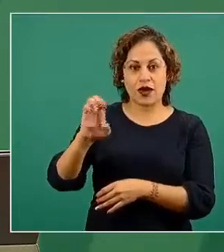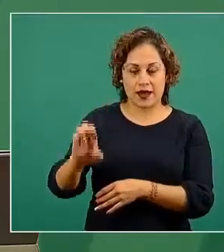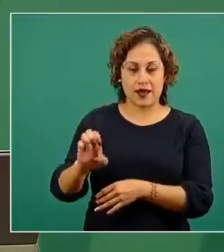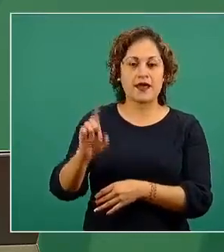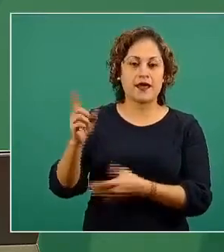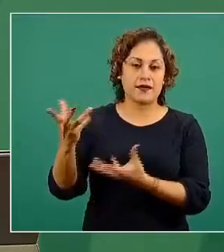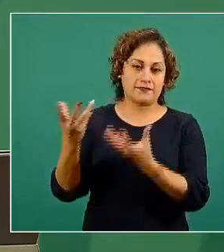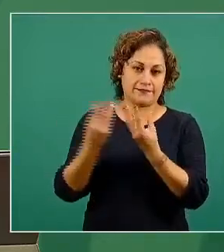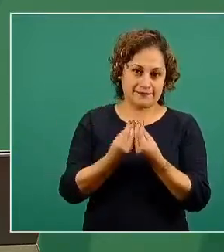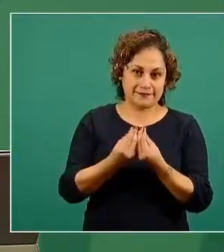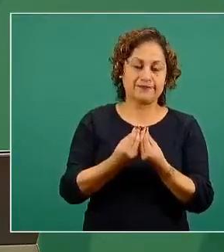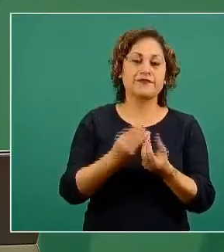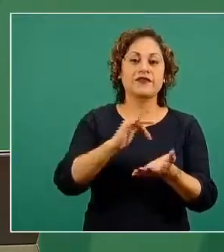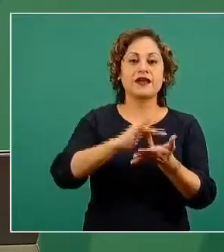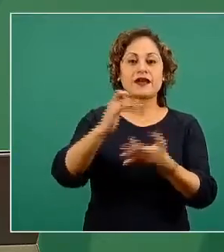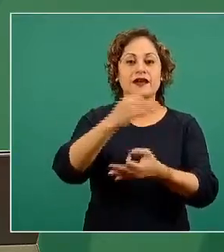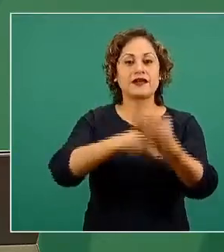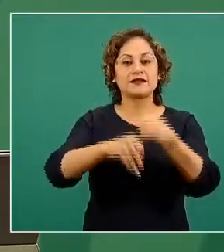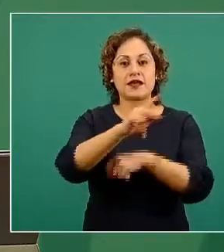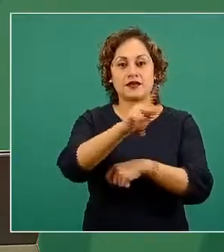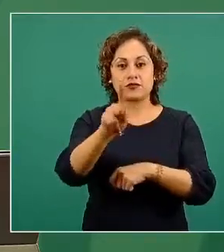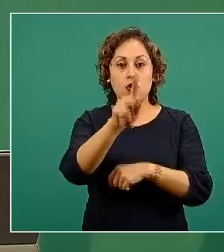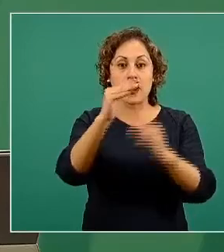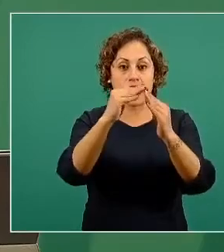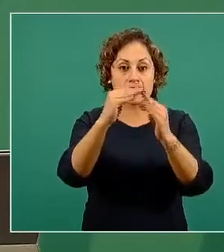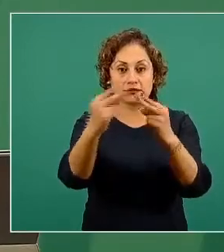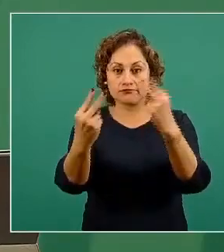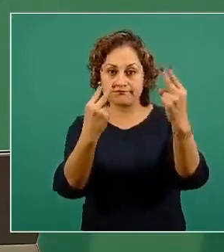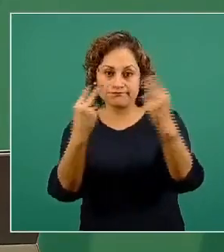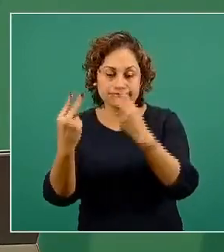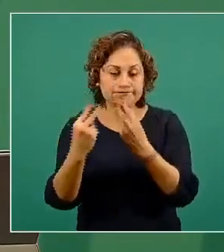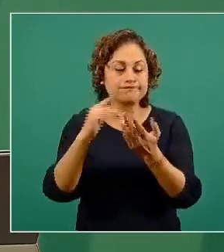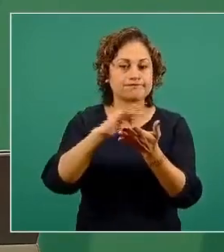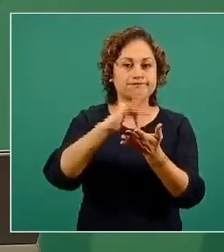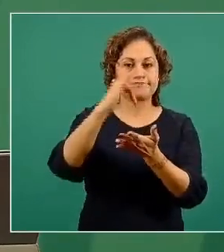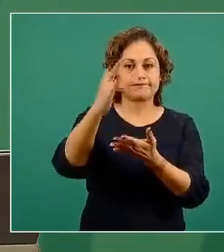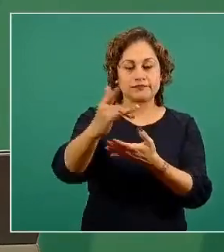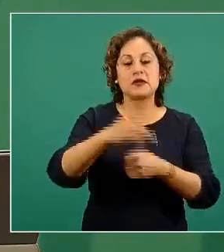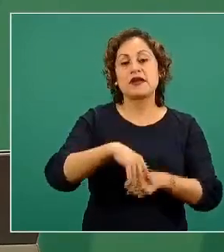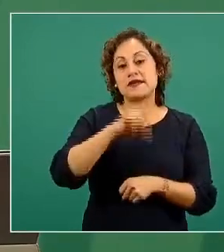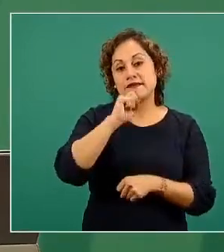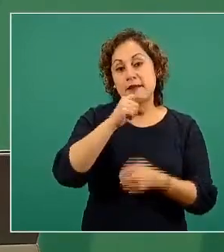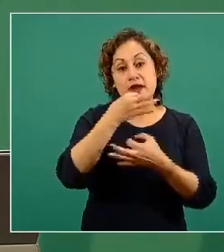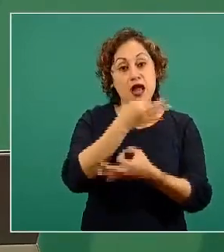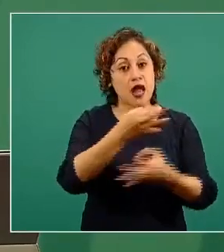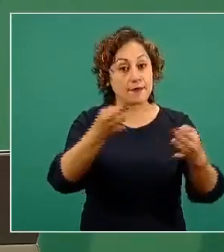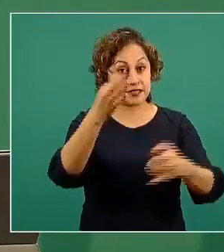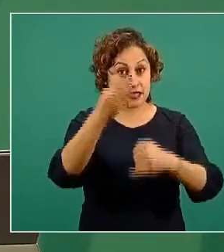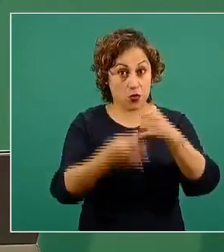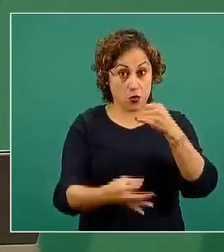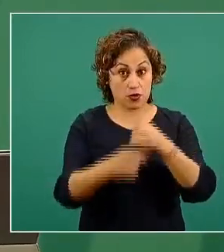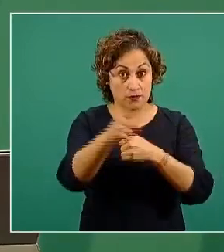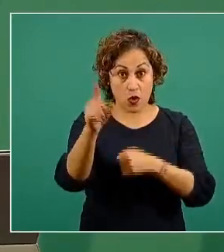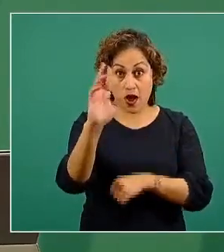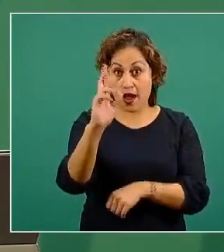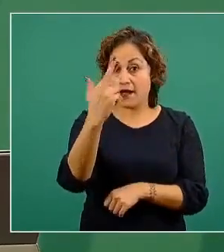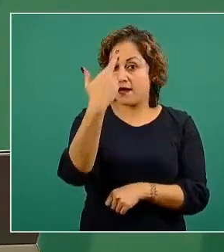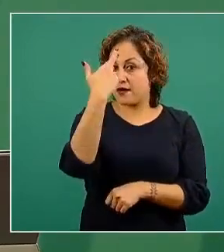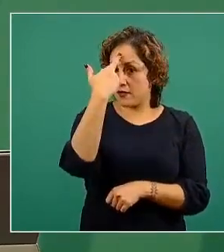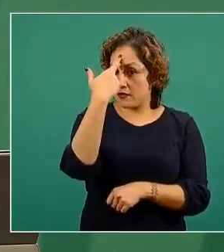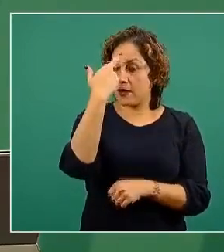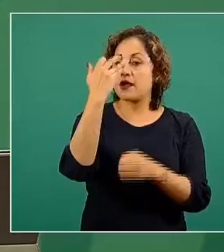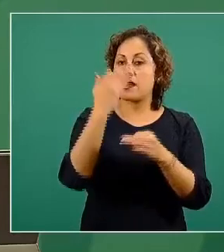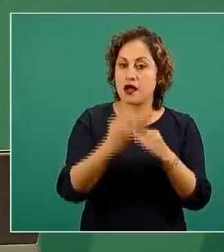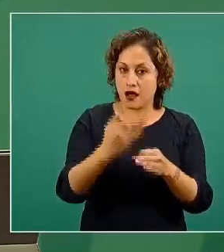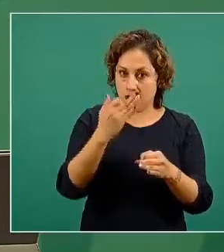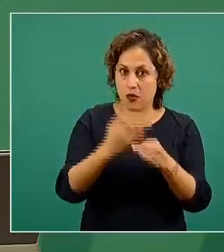acompañado, agradezco a todos en casa por habernos escuchado y solo como mensaje final, recordar, seguimos en un